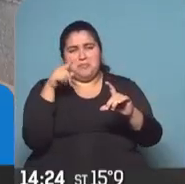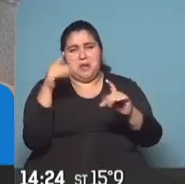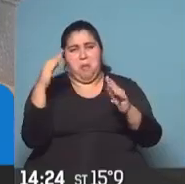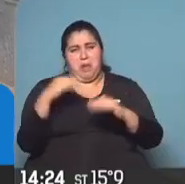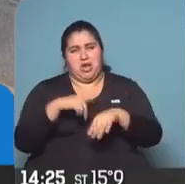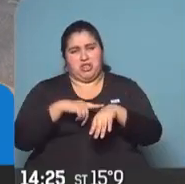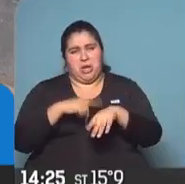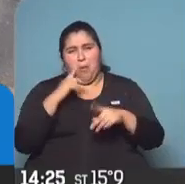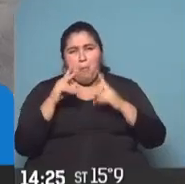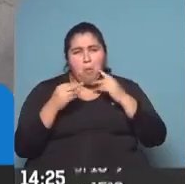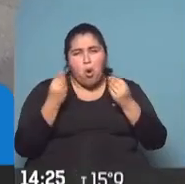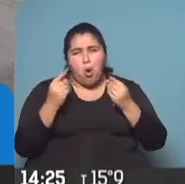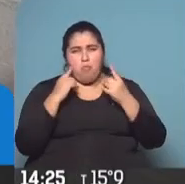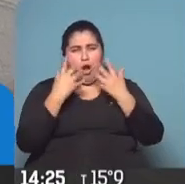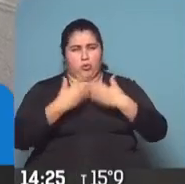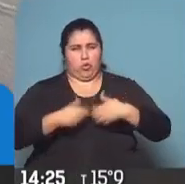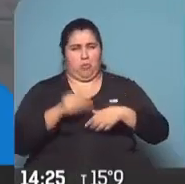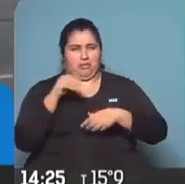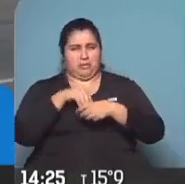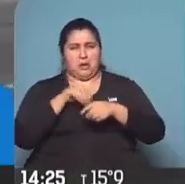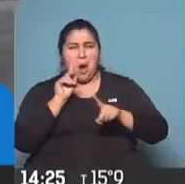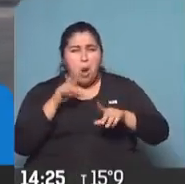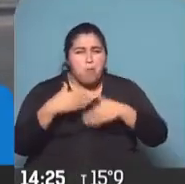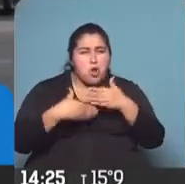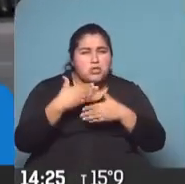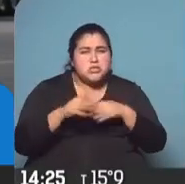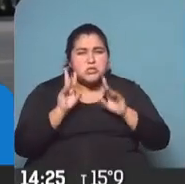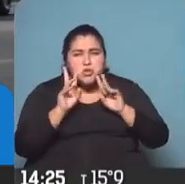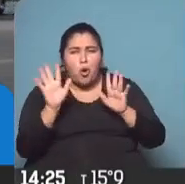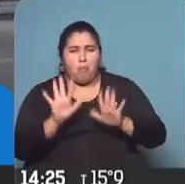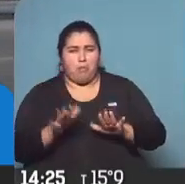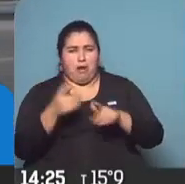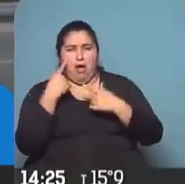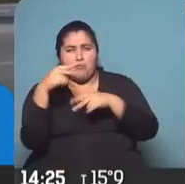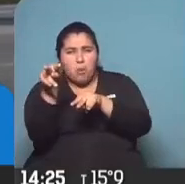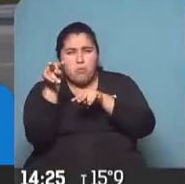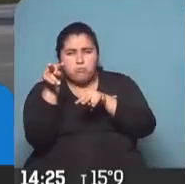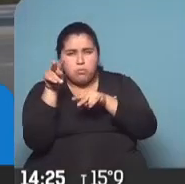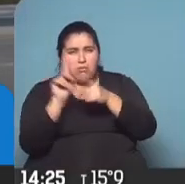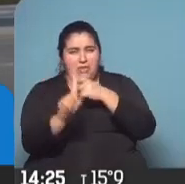de trabajo y automatizar los procesos de alistamiento para el tiro